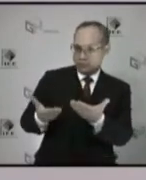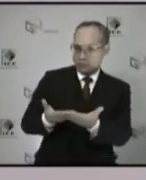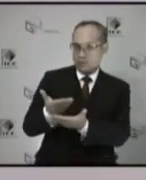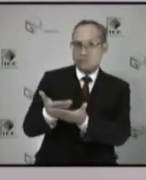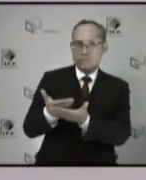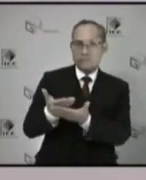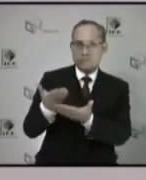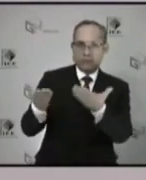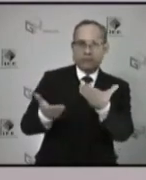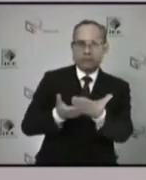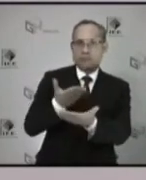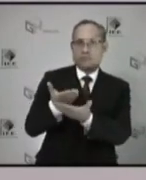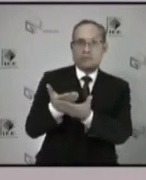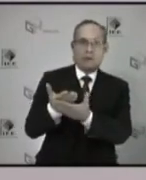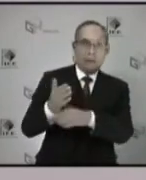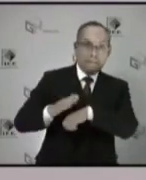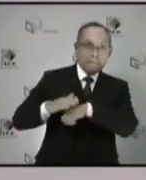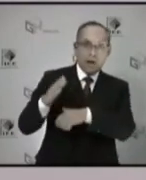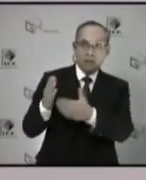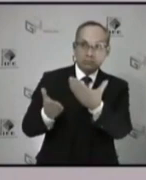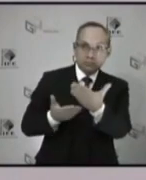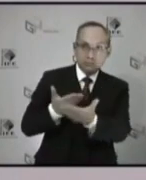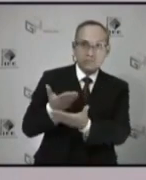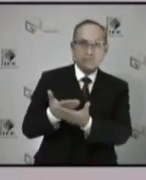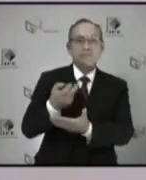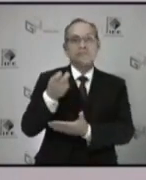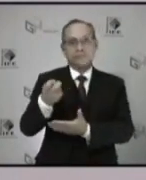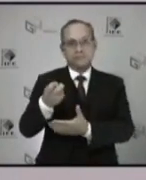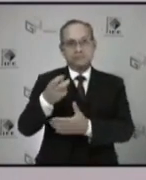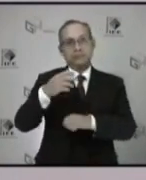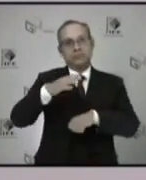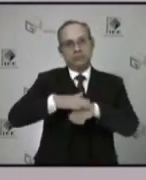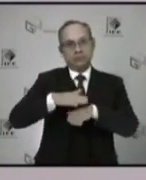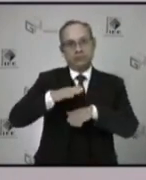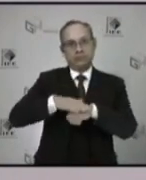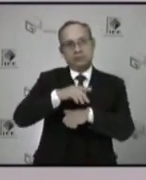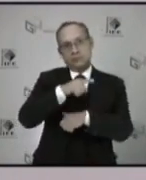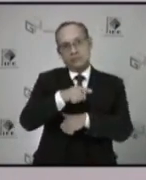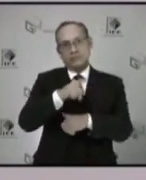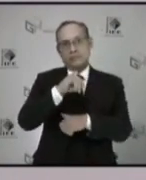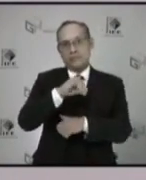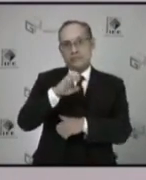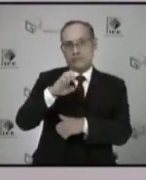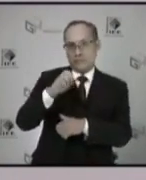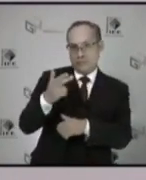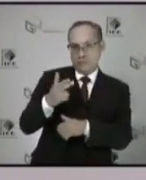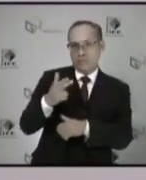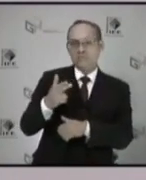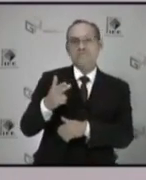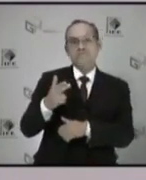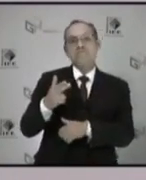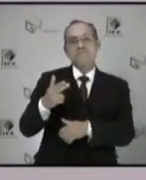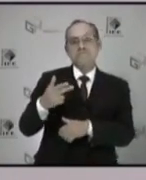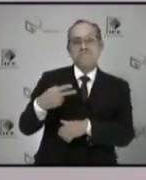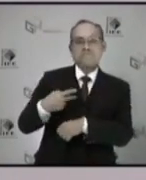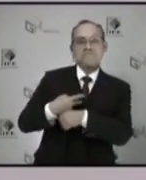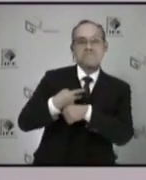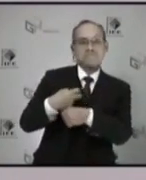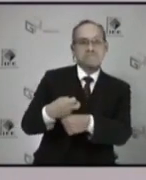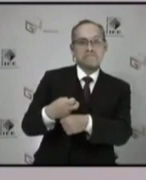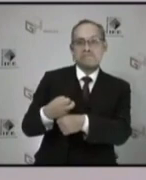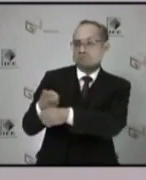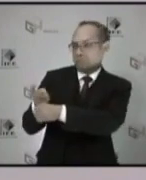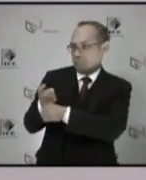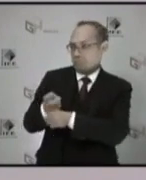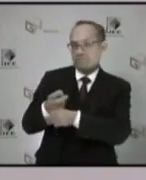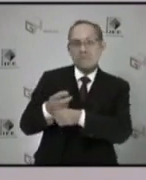porque para eso nos invitó el Instituto Estatal Electoral, para que los hidalguenses escuchen de